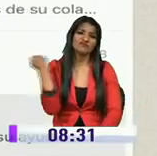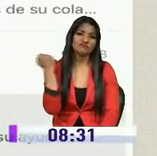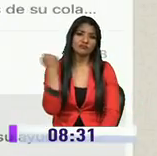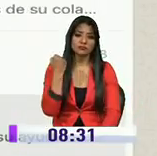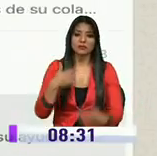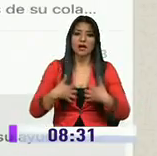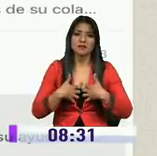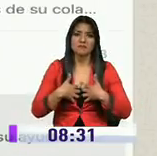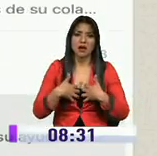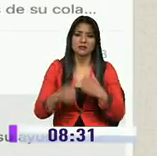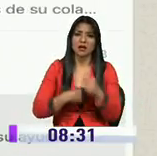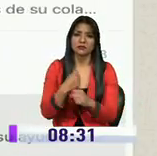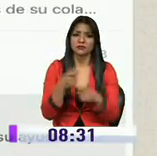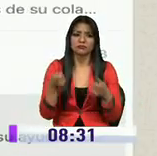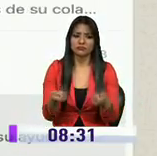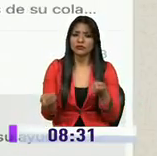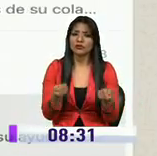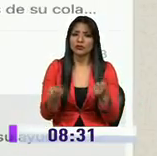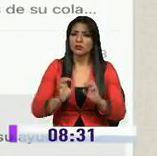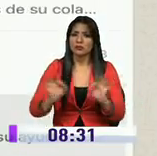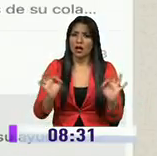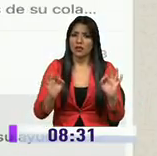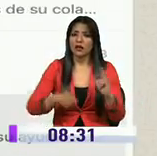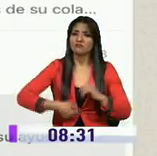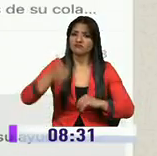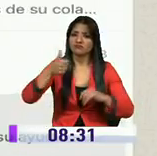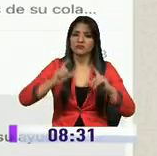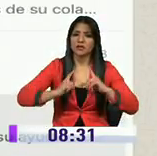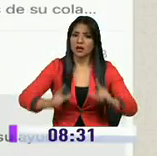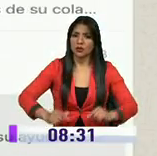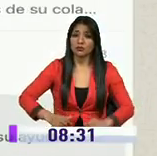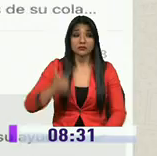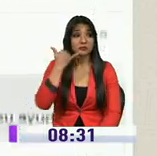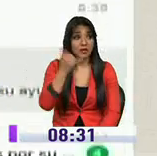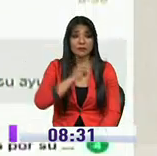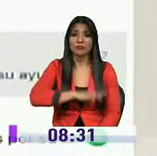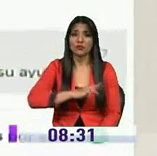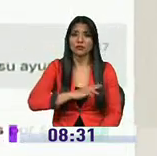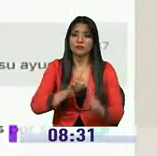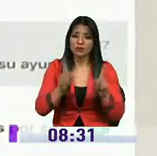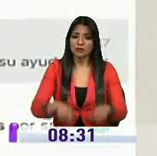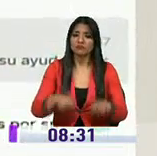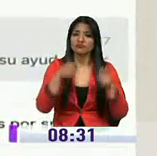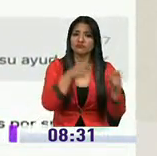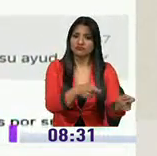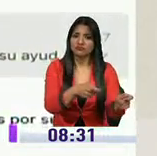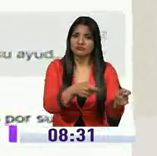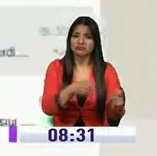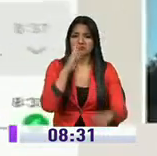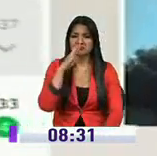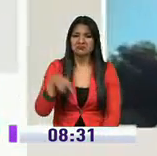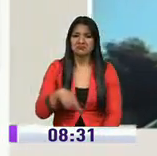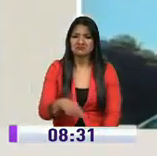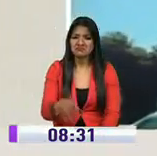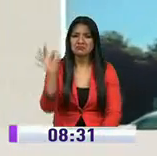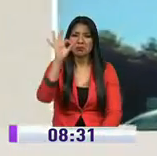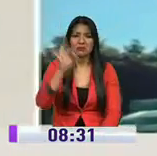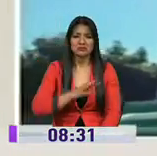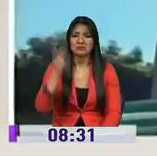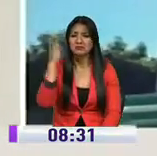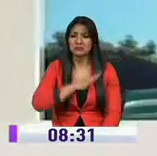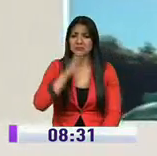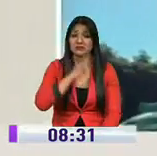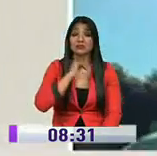años, dice, nadie ha dicho ni hace nada. Se envían al municipio escritos y ninguna respuesta. Moscas, ratas, la total